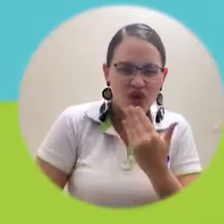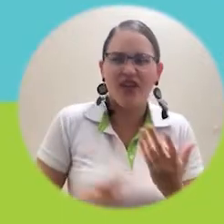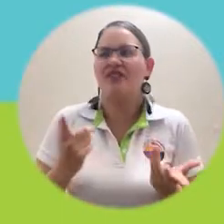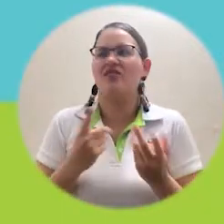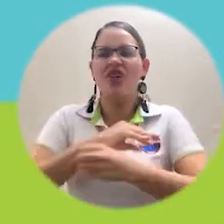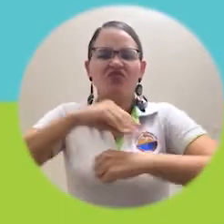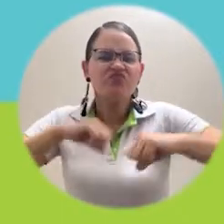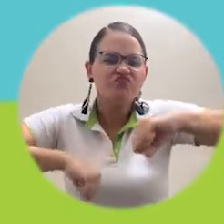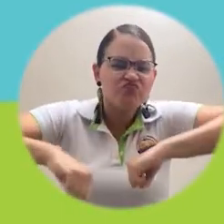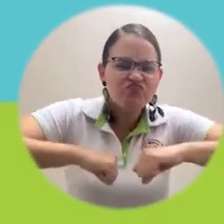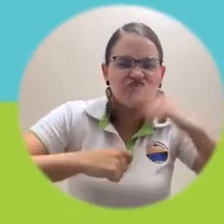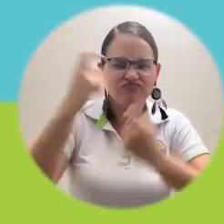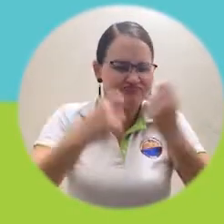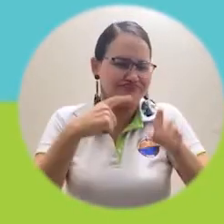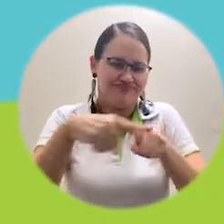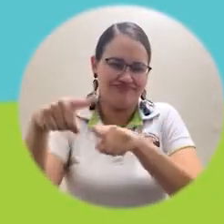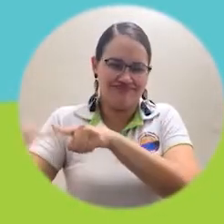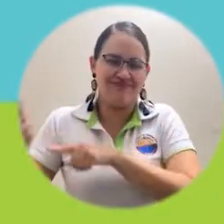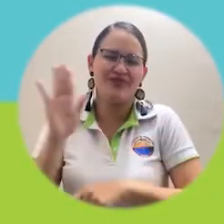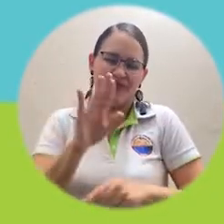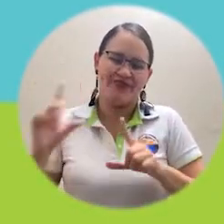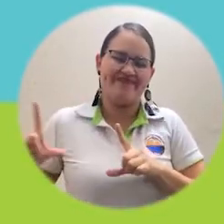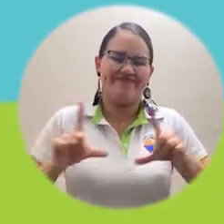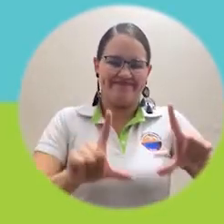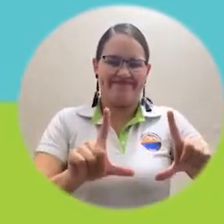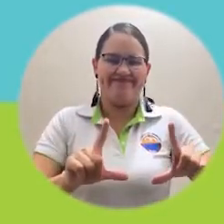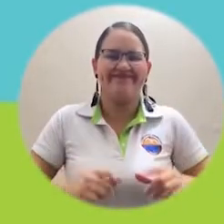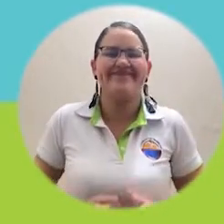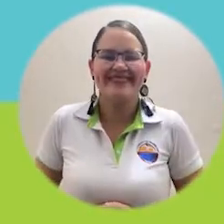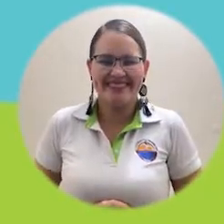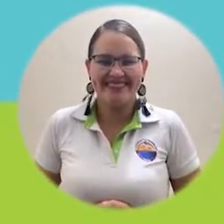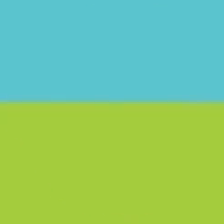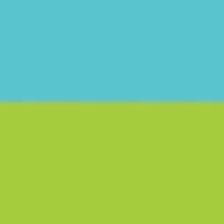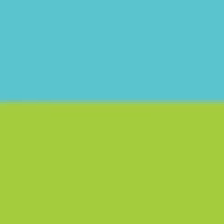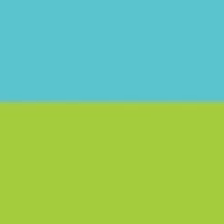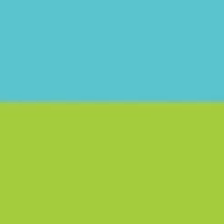Universidad del Magdalena, más incluyente e innovadora.